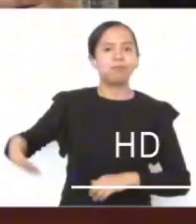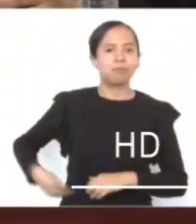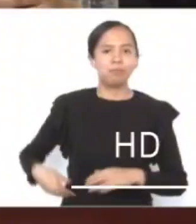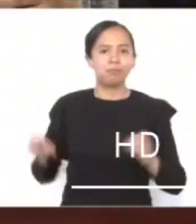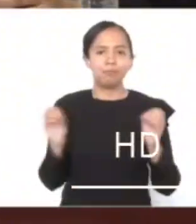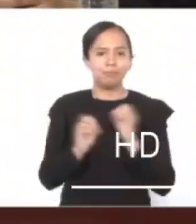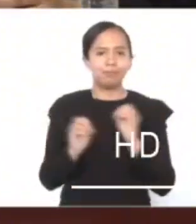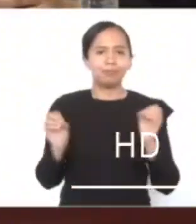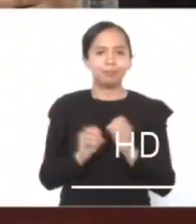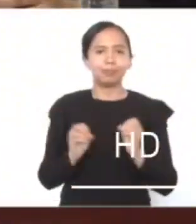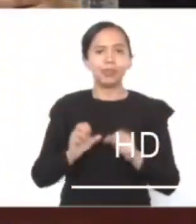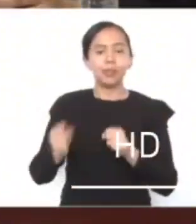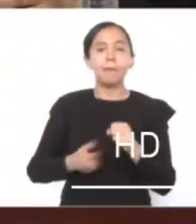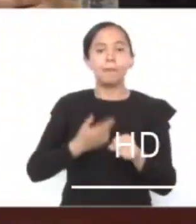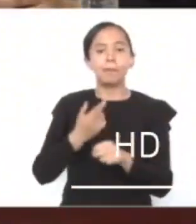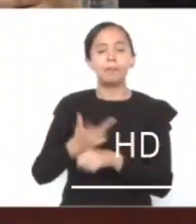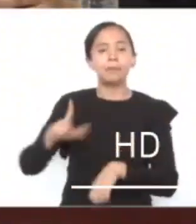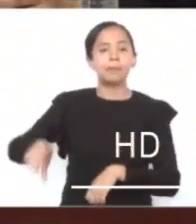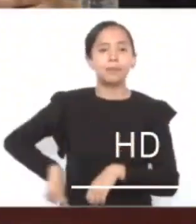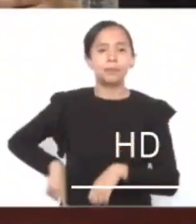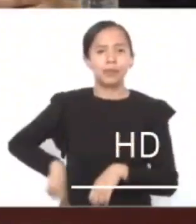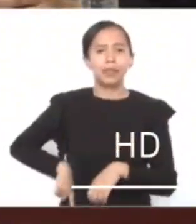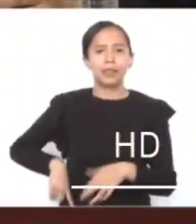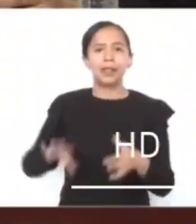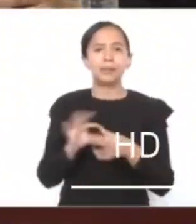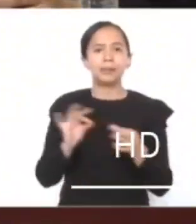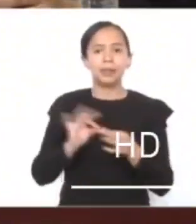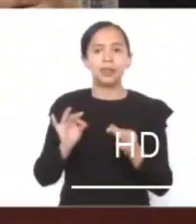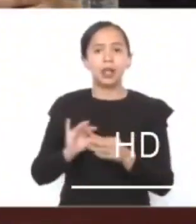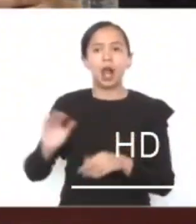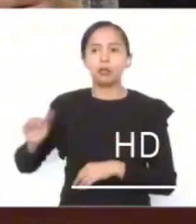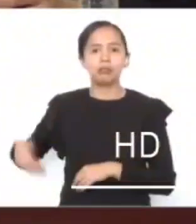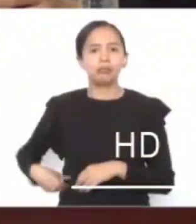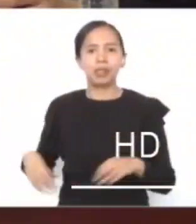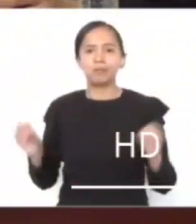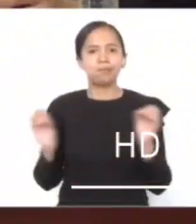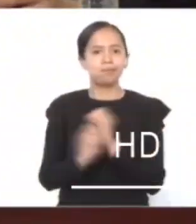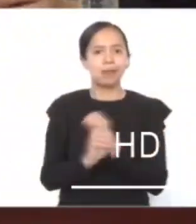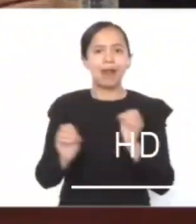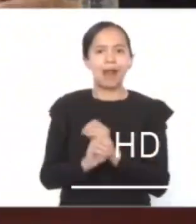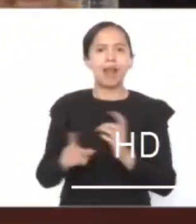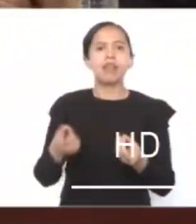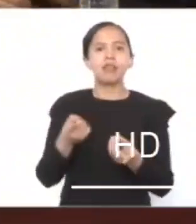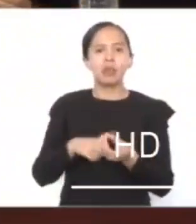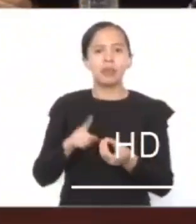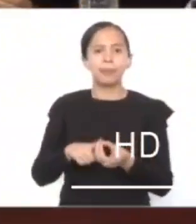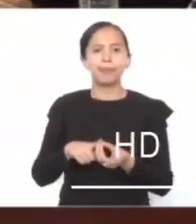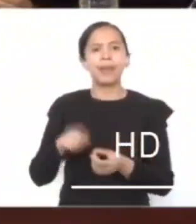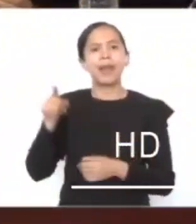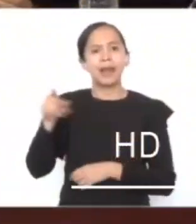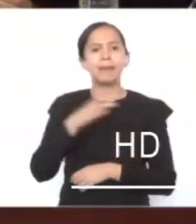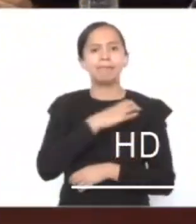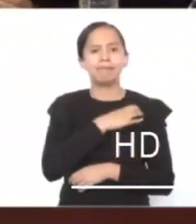La Secretaría de Gobierno reportó 0 incidentes en el desalojo de los edificios